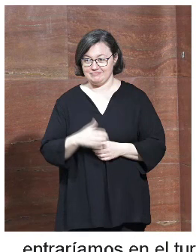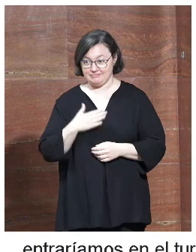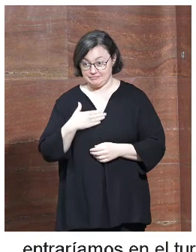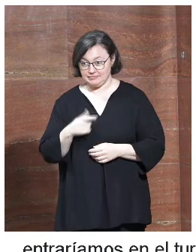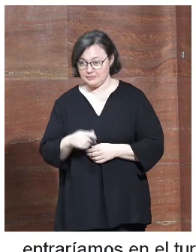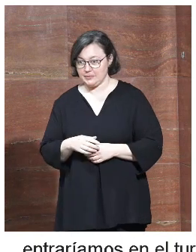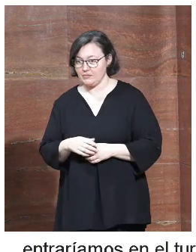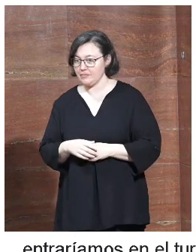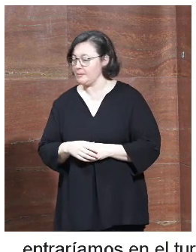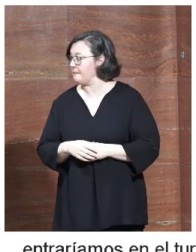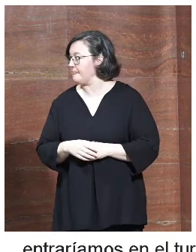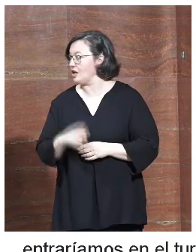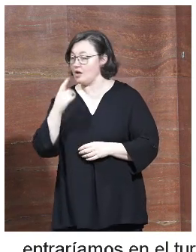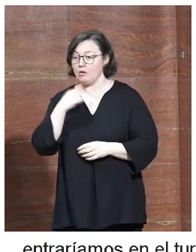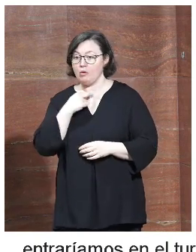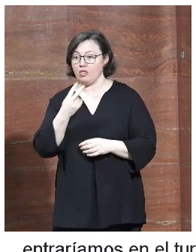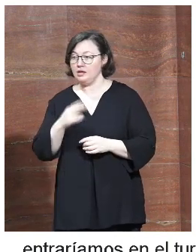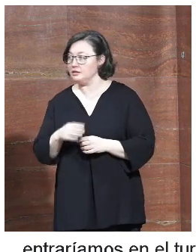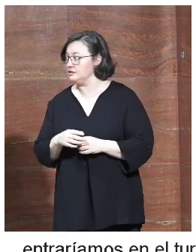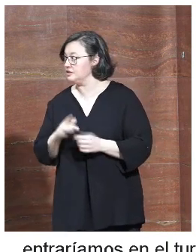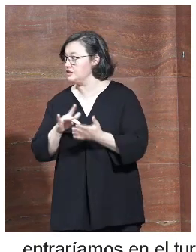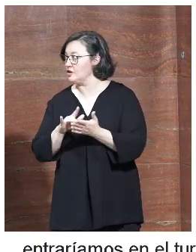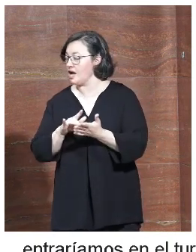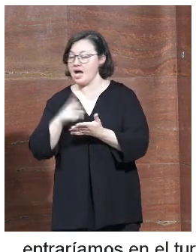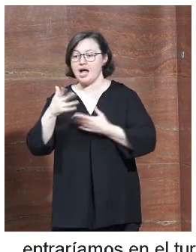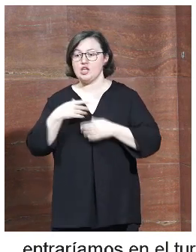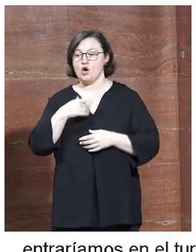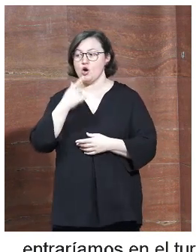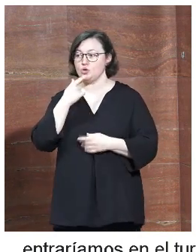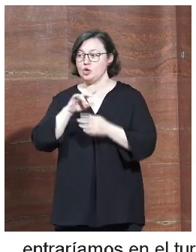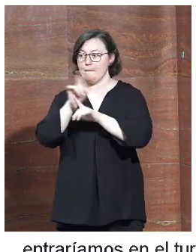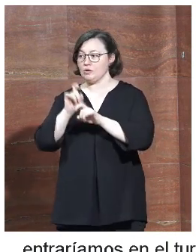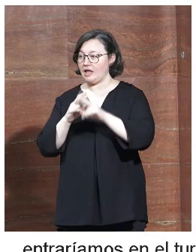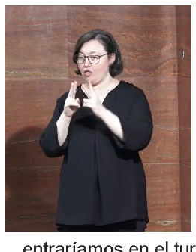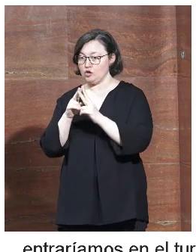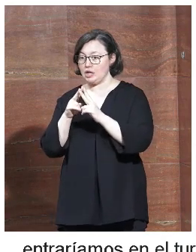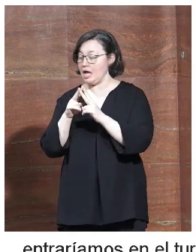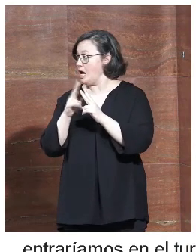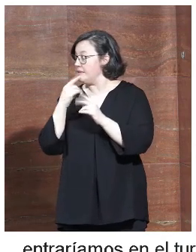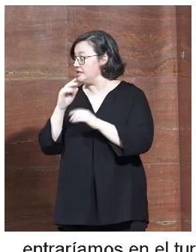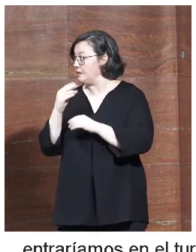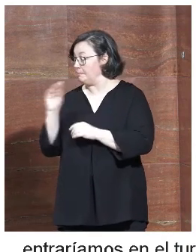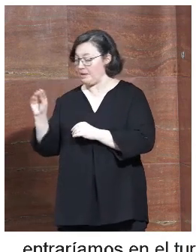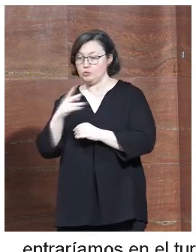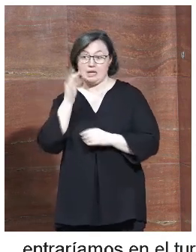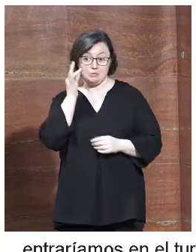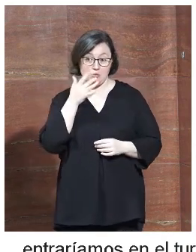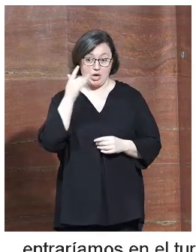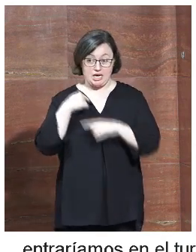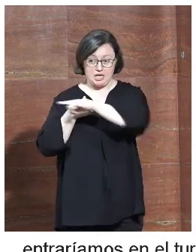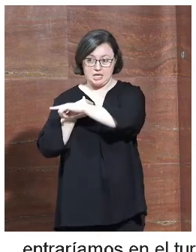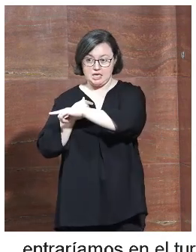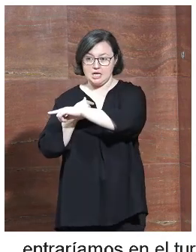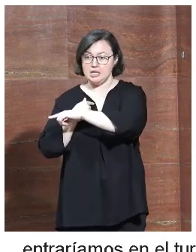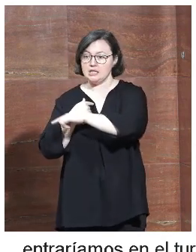Vale, voy entonces a dirigirme a doña Ángeles Blanco para hacer 2 preguntas que si puede ser muy concreta contestándome, por